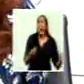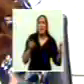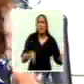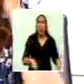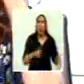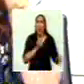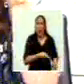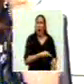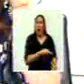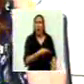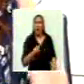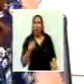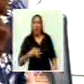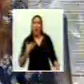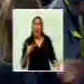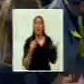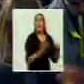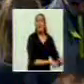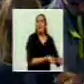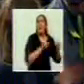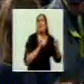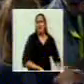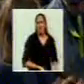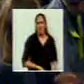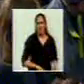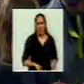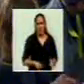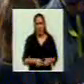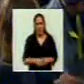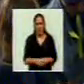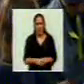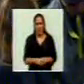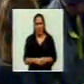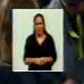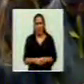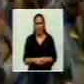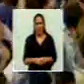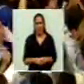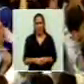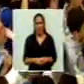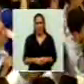Y muchas veces, y muchas veces, y muchas veces,